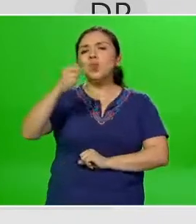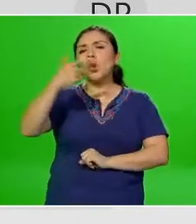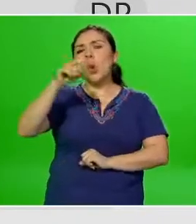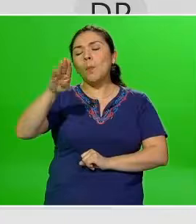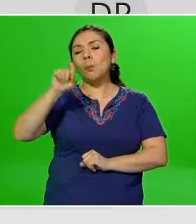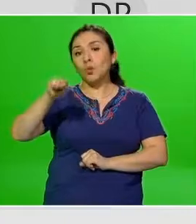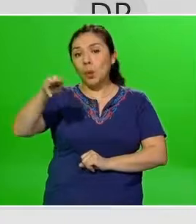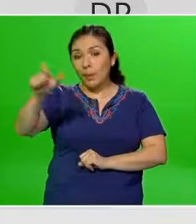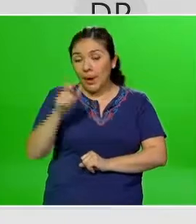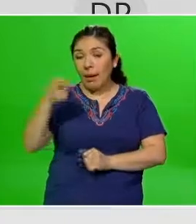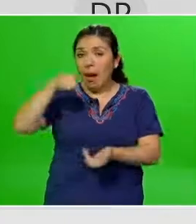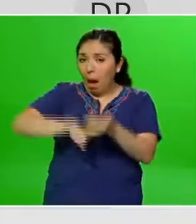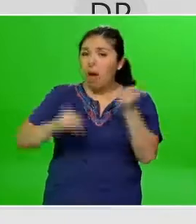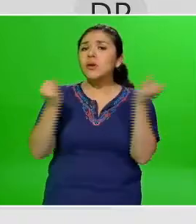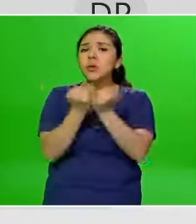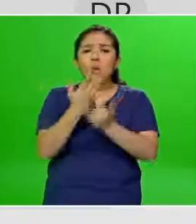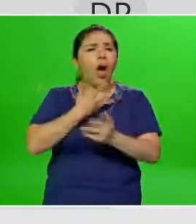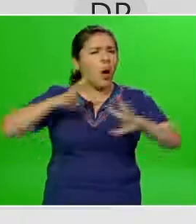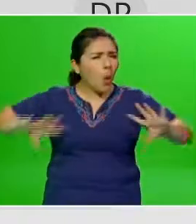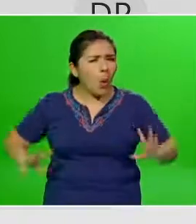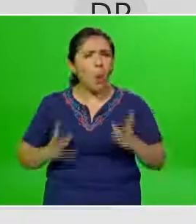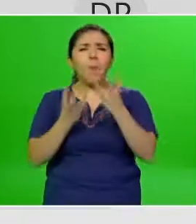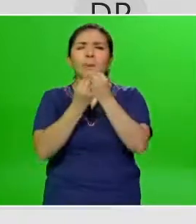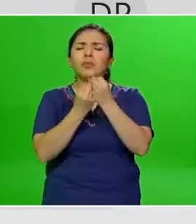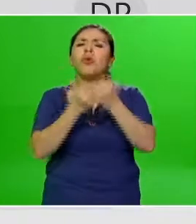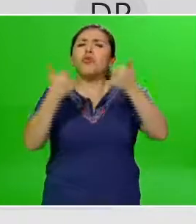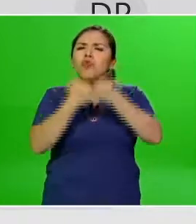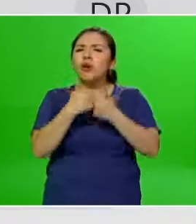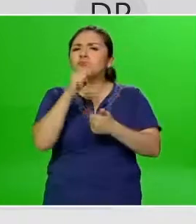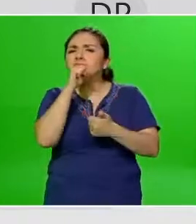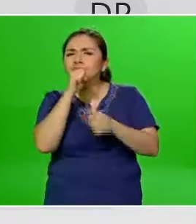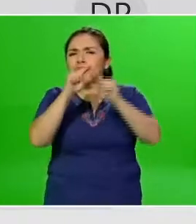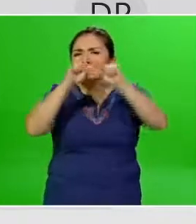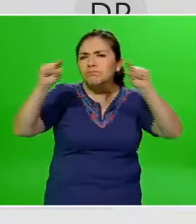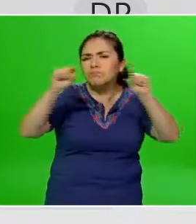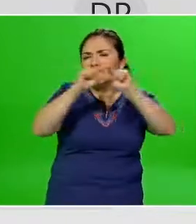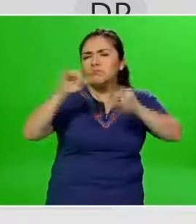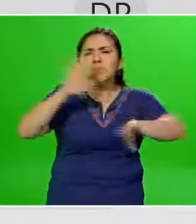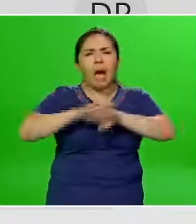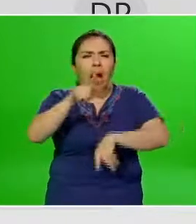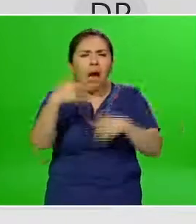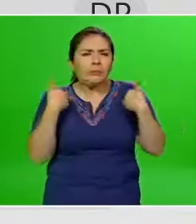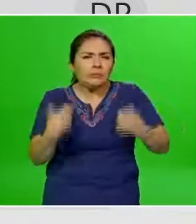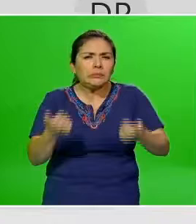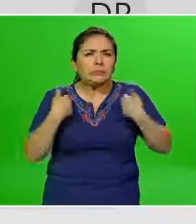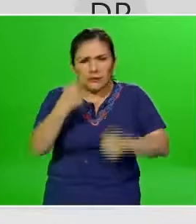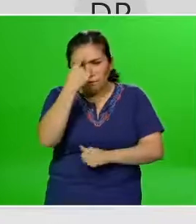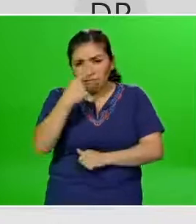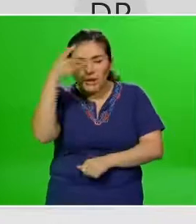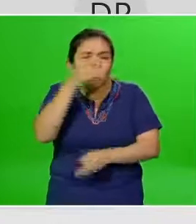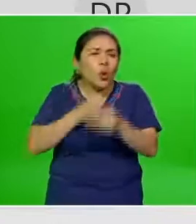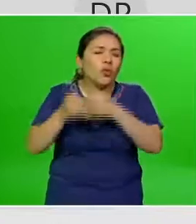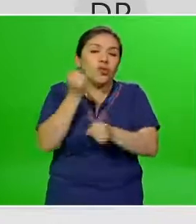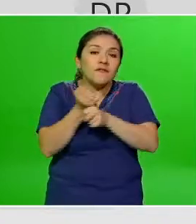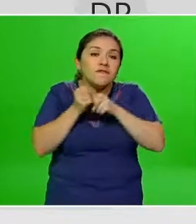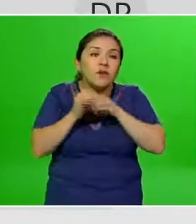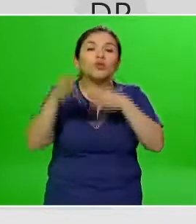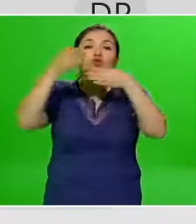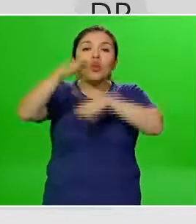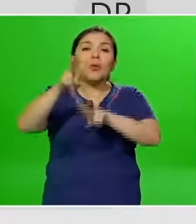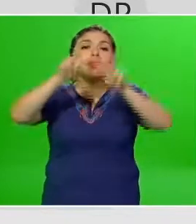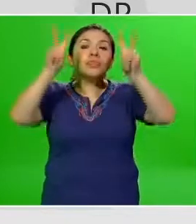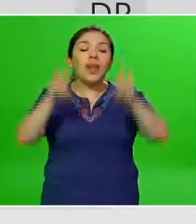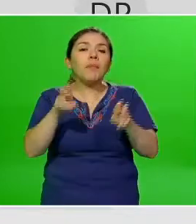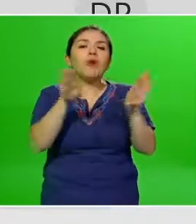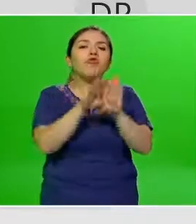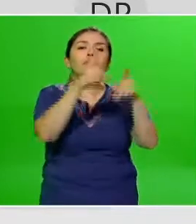vacunacovid.gov.mx y ahí encuentra también de manera interactiva, de manera bastante comprensible, toda la información relacionada a